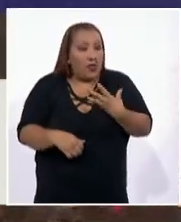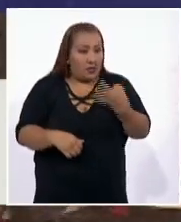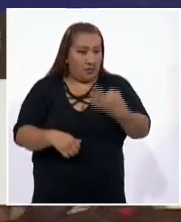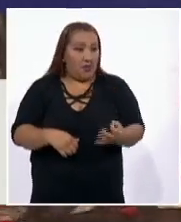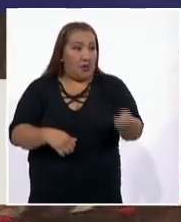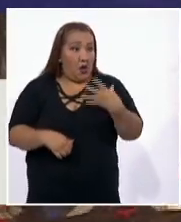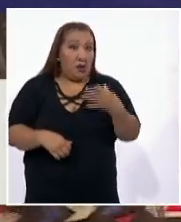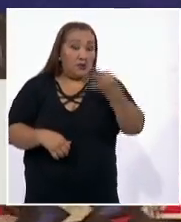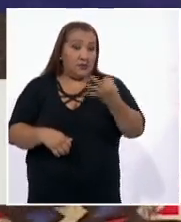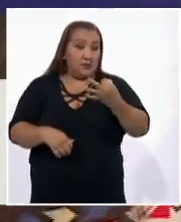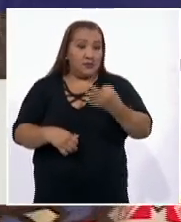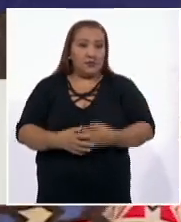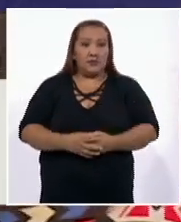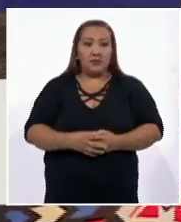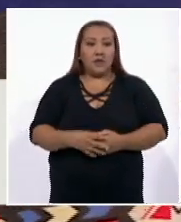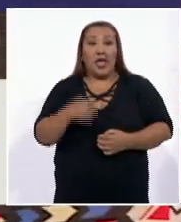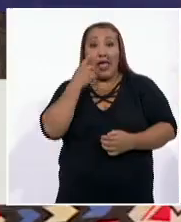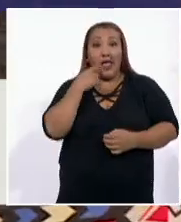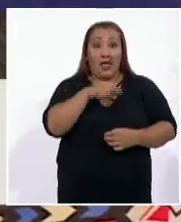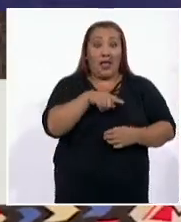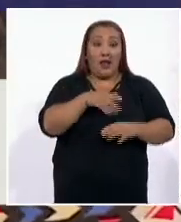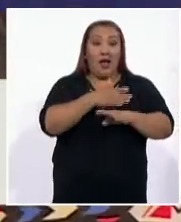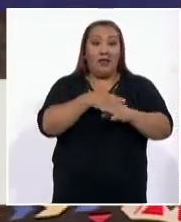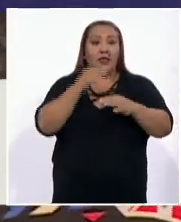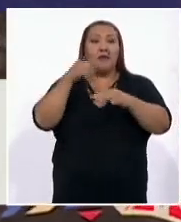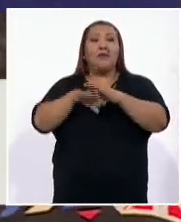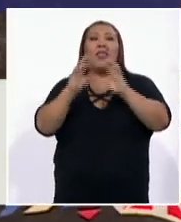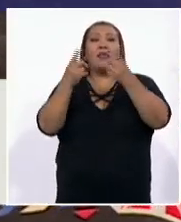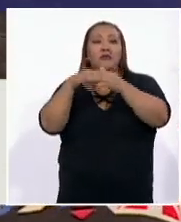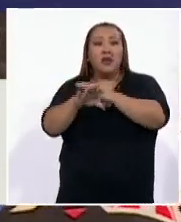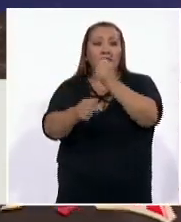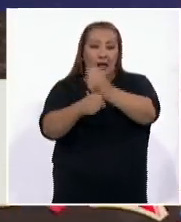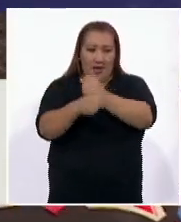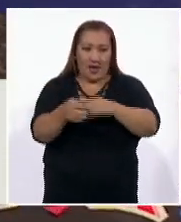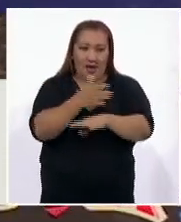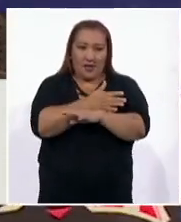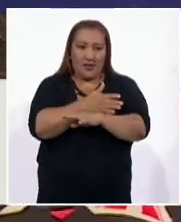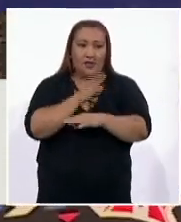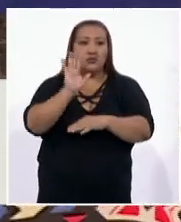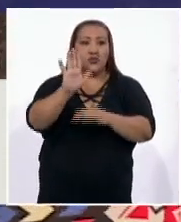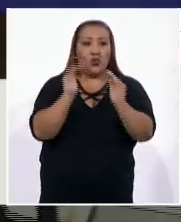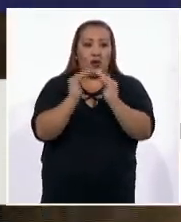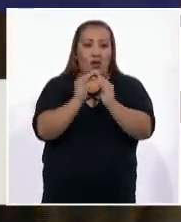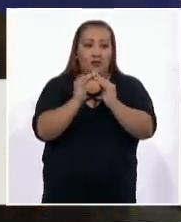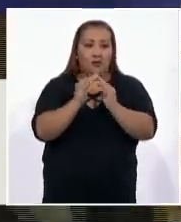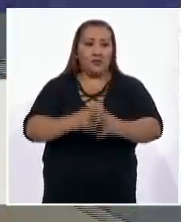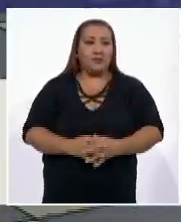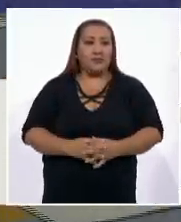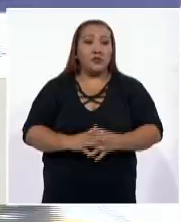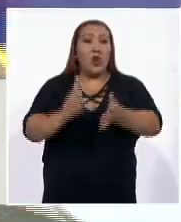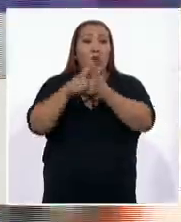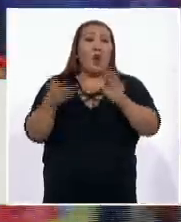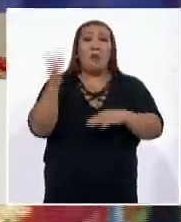me dijo que él lo metía al depósito donde él trabajaba y también en su casa. Fuimos